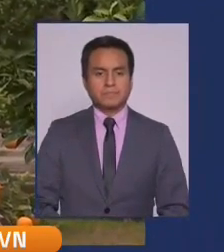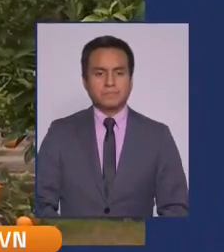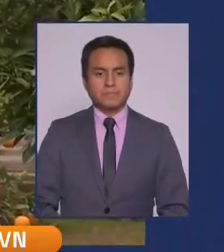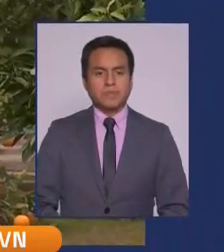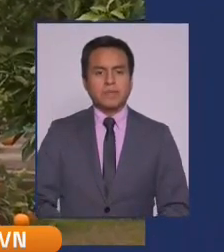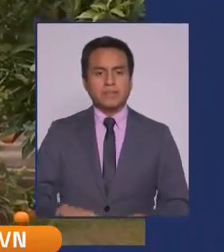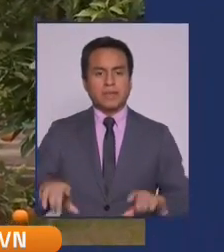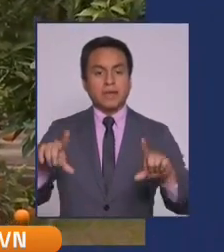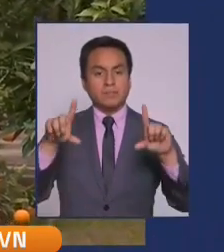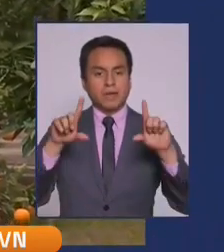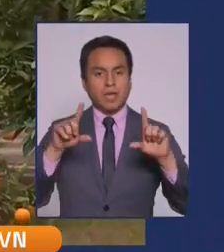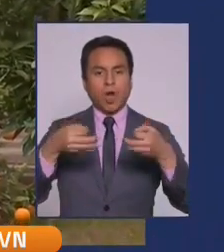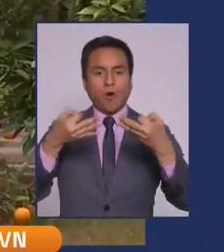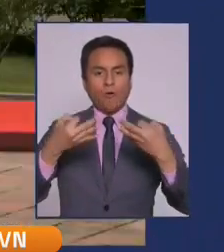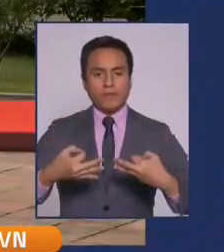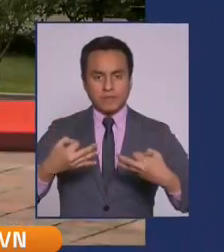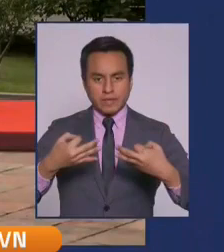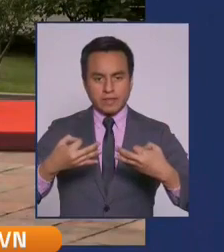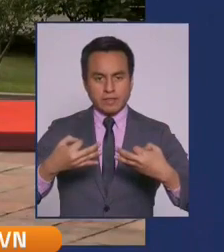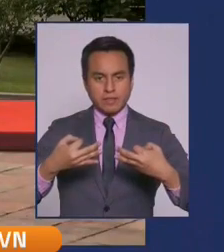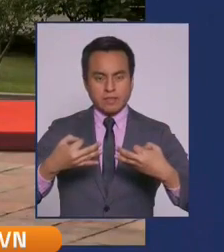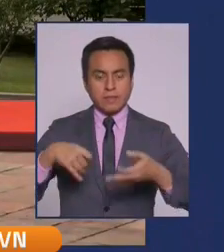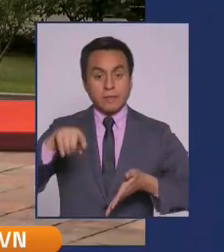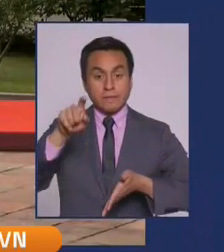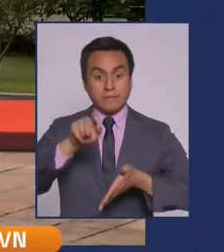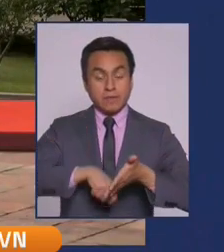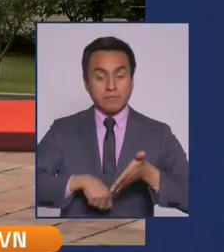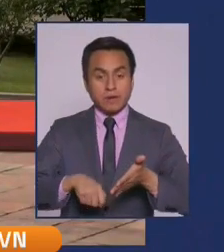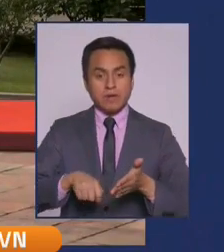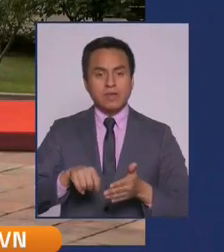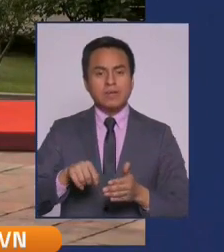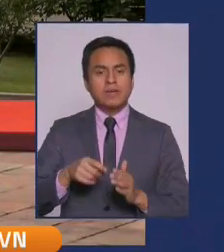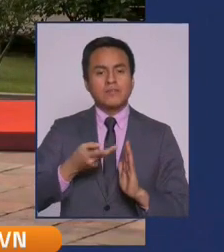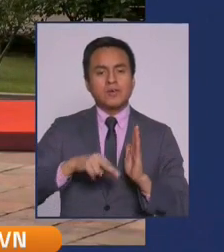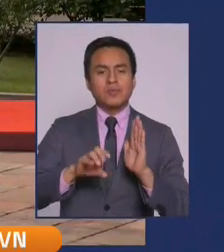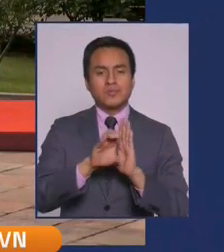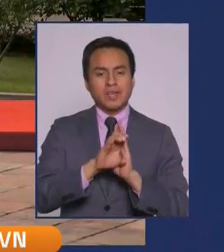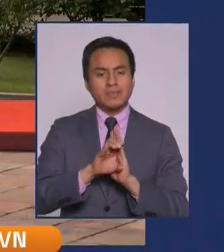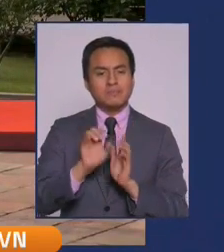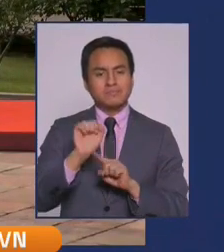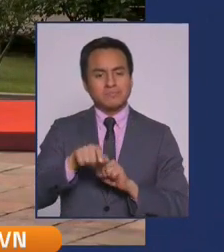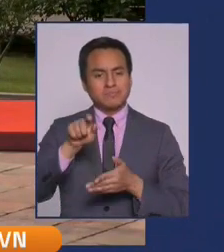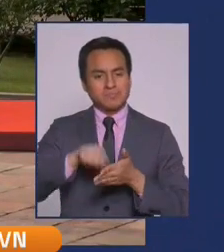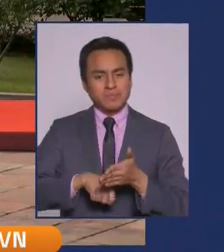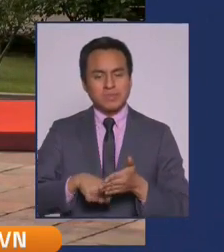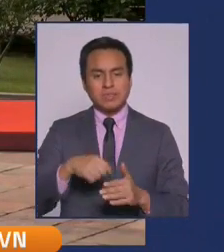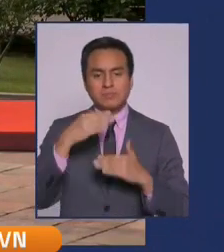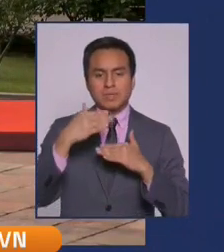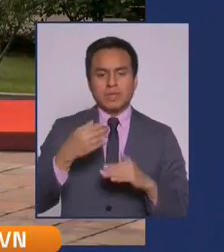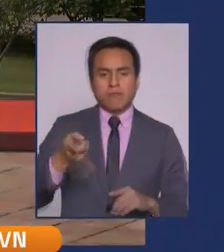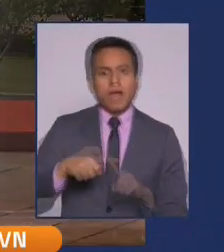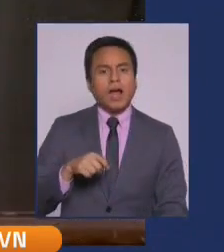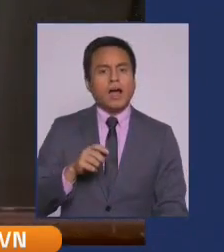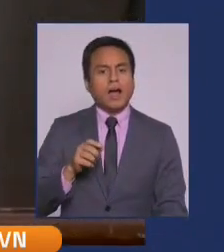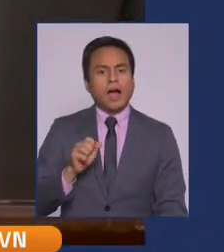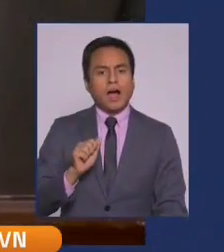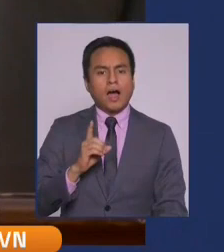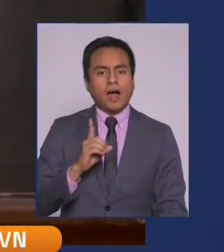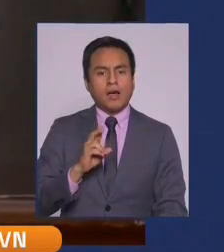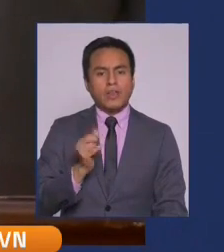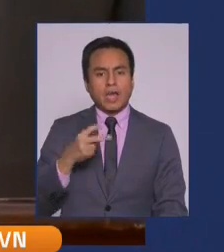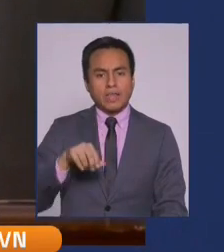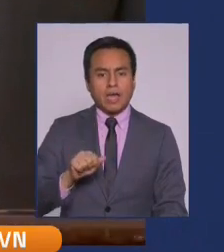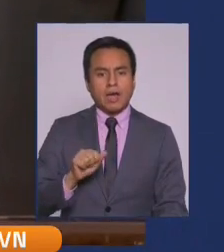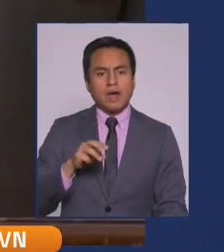tiene su vida, yo llevo harto tiempo alcalde y creo que también son ciclos que se cumplen y ni un problema, no hay problema con eso, pero sí